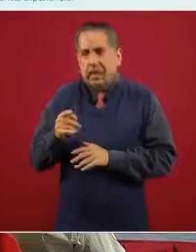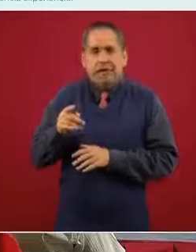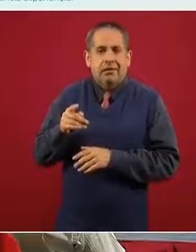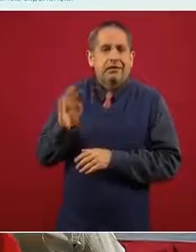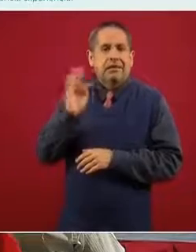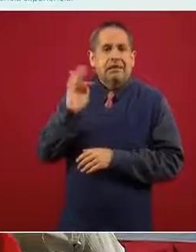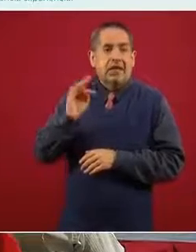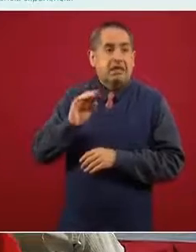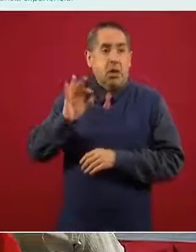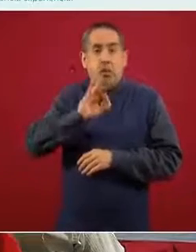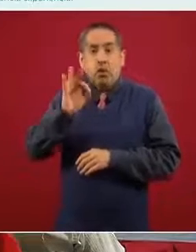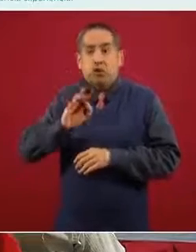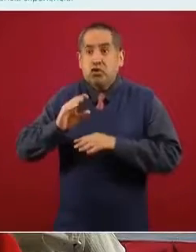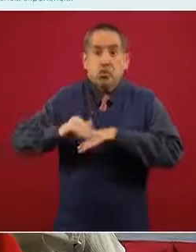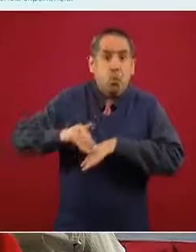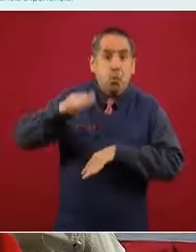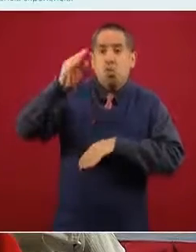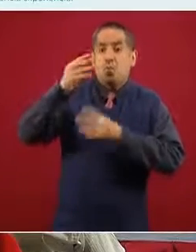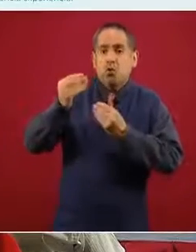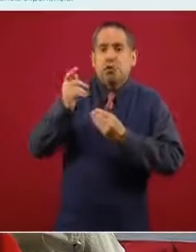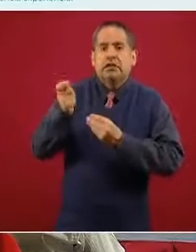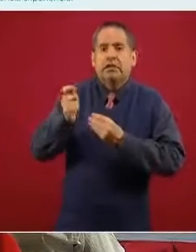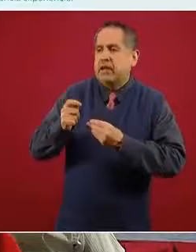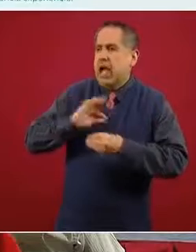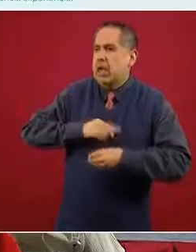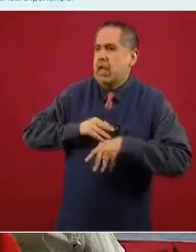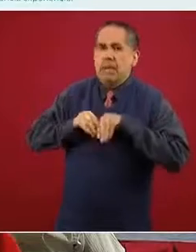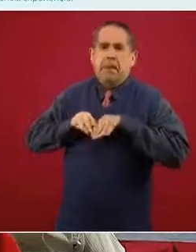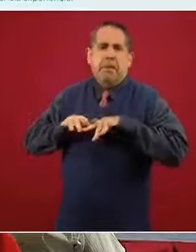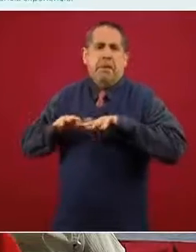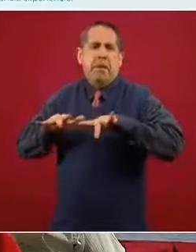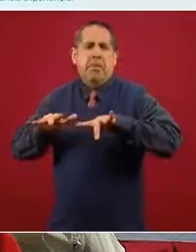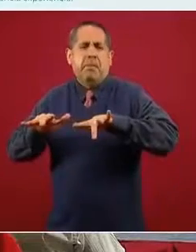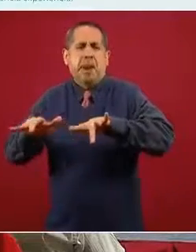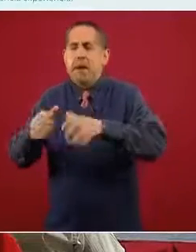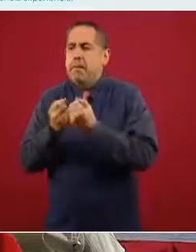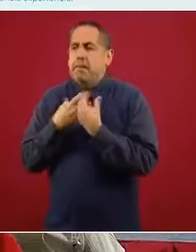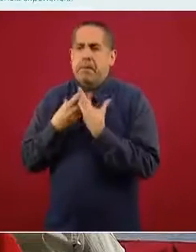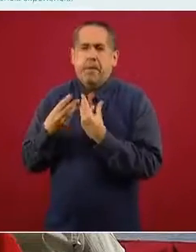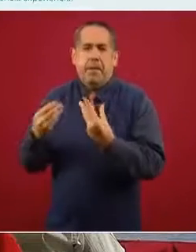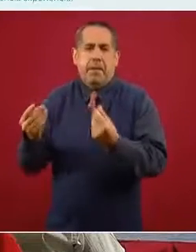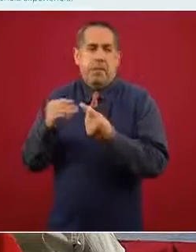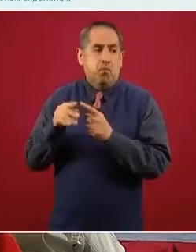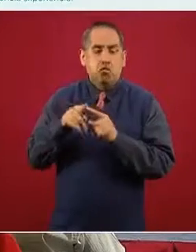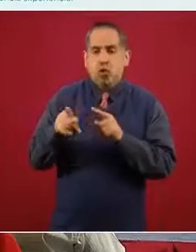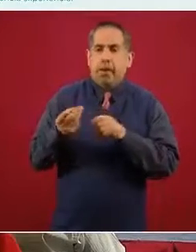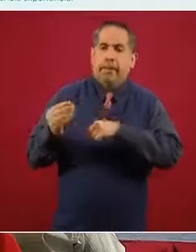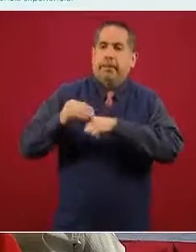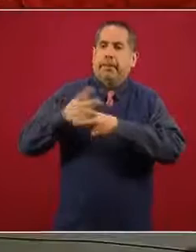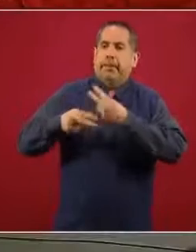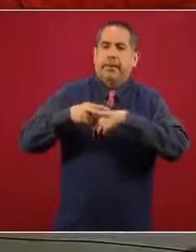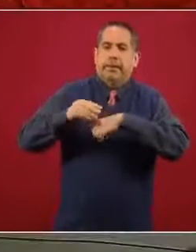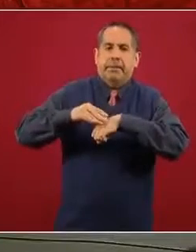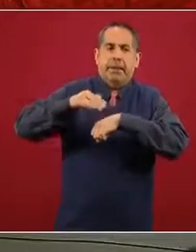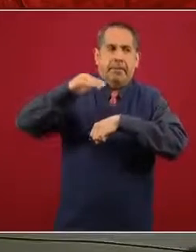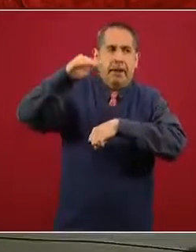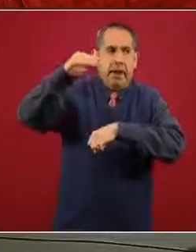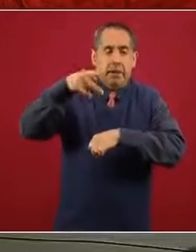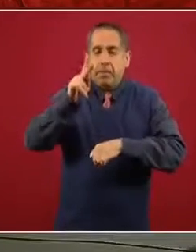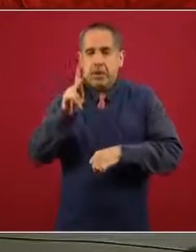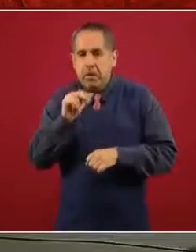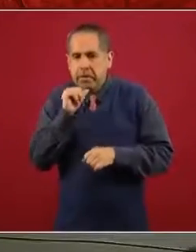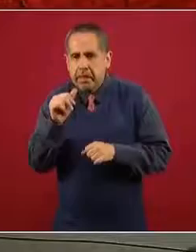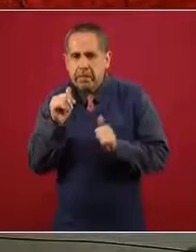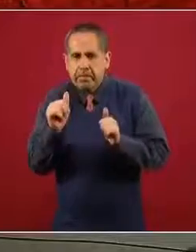acelerando, porque eso me da una curva epidémica que me ejemplifica una elevación